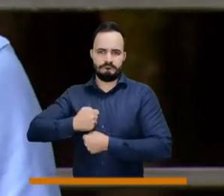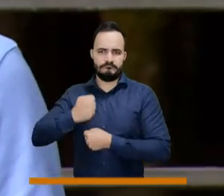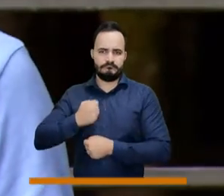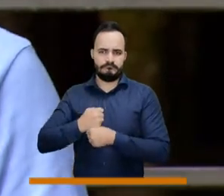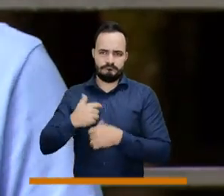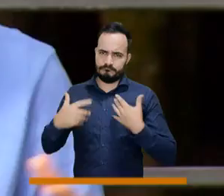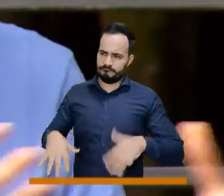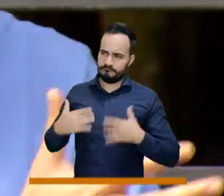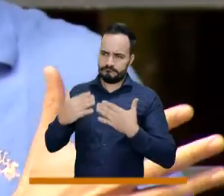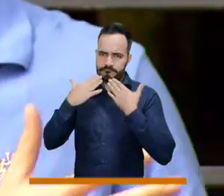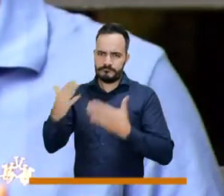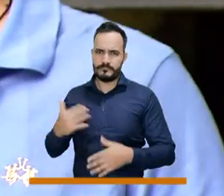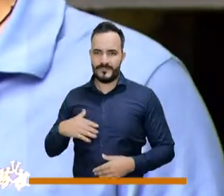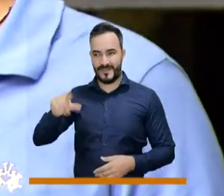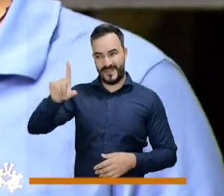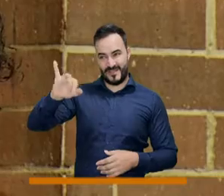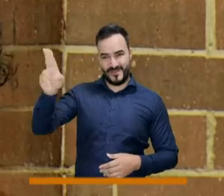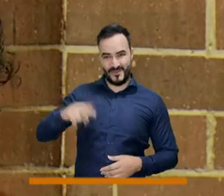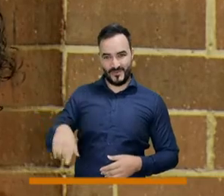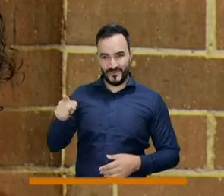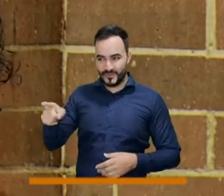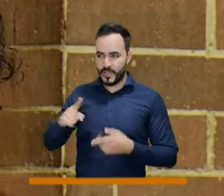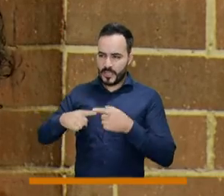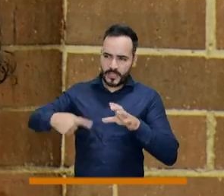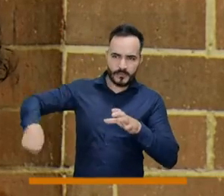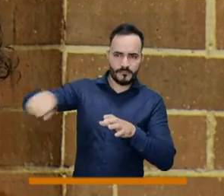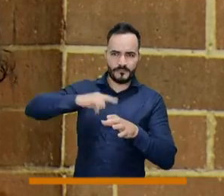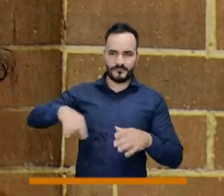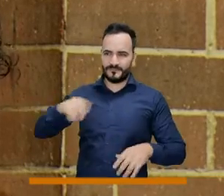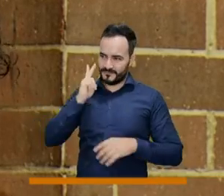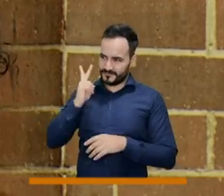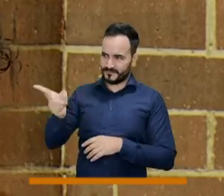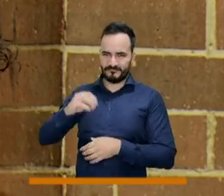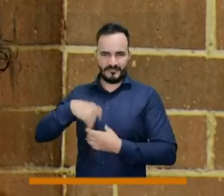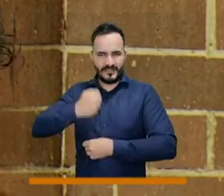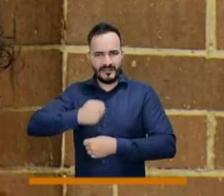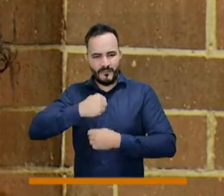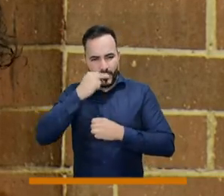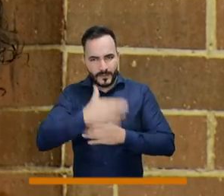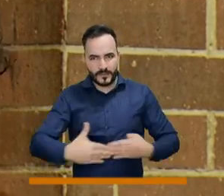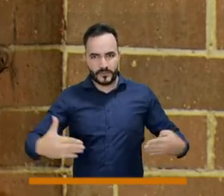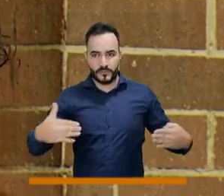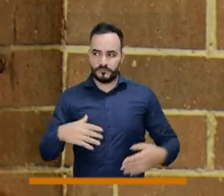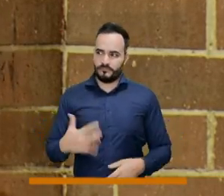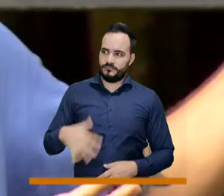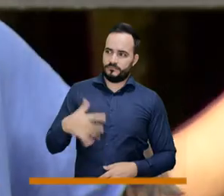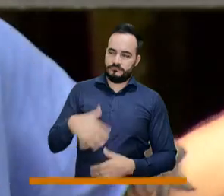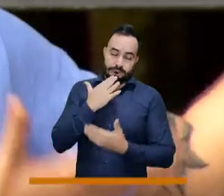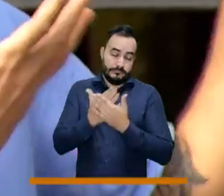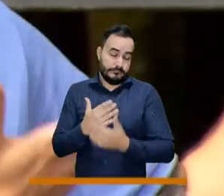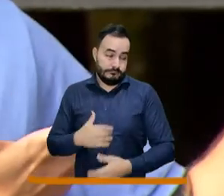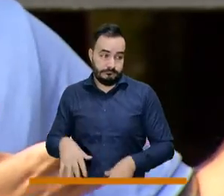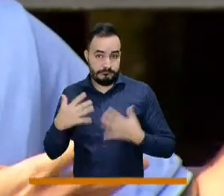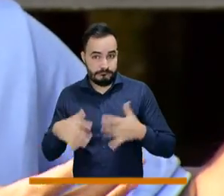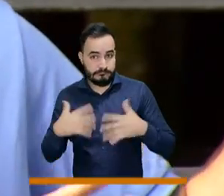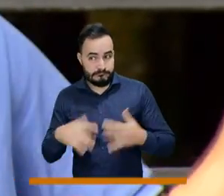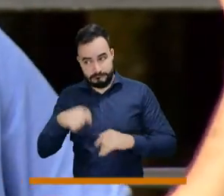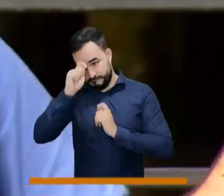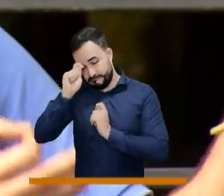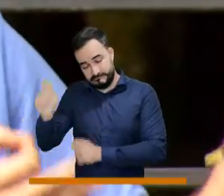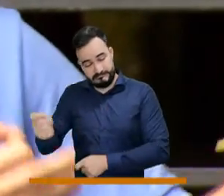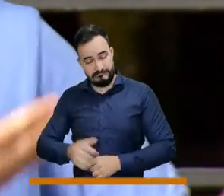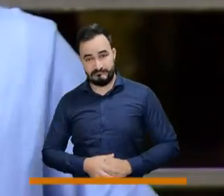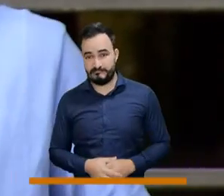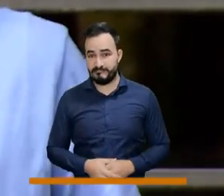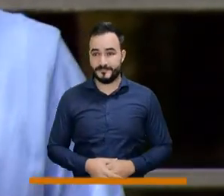pero también reconocer el trabajo de estas personas, porque es que el trabajo que hace Luz Miriam, que hacen todas las personas que están acá al servicio de los niños y niñas,